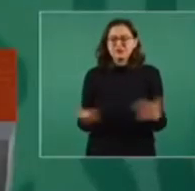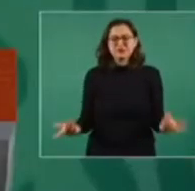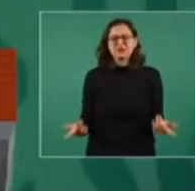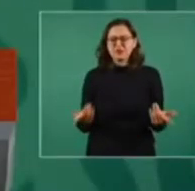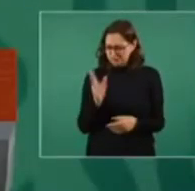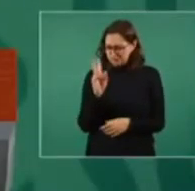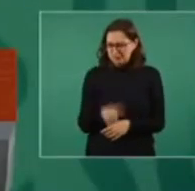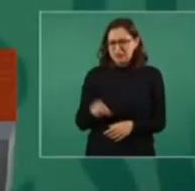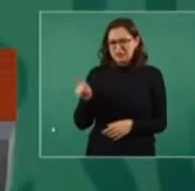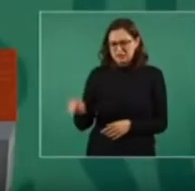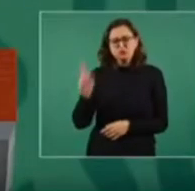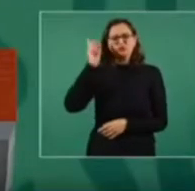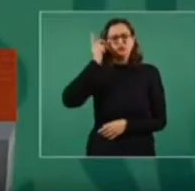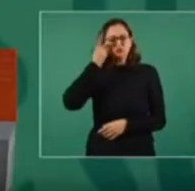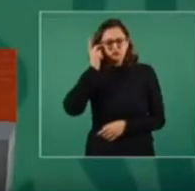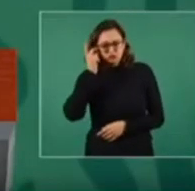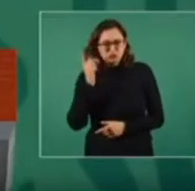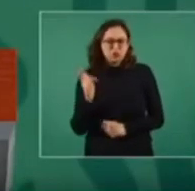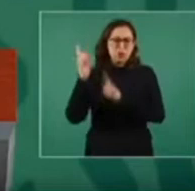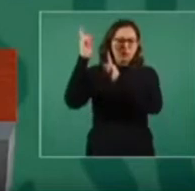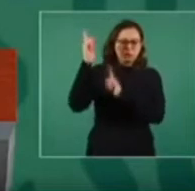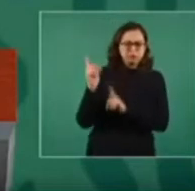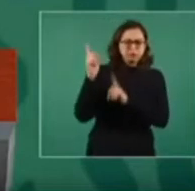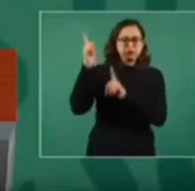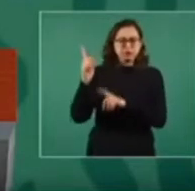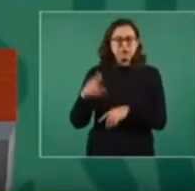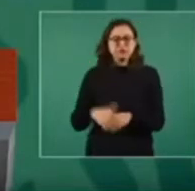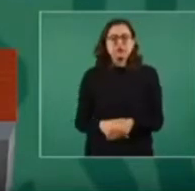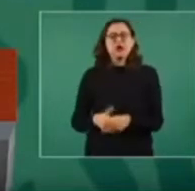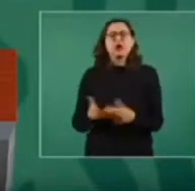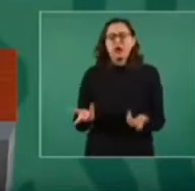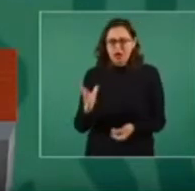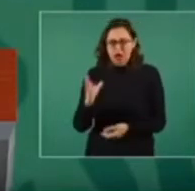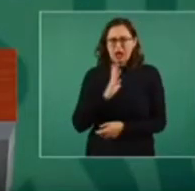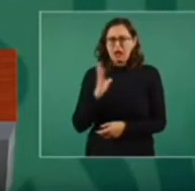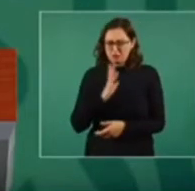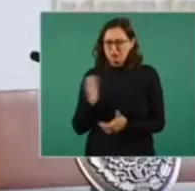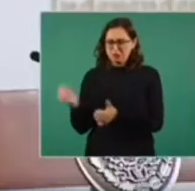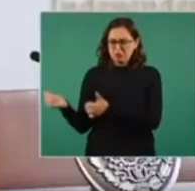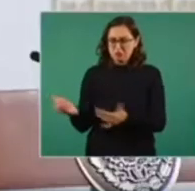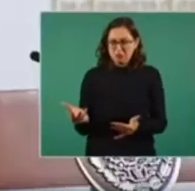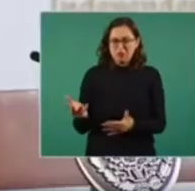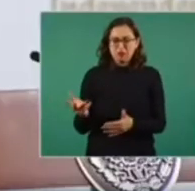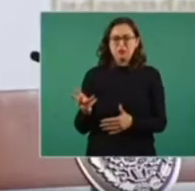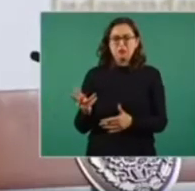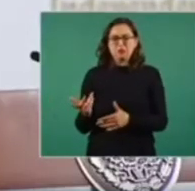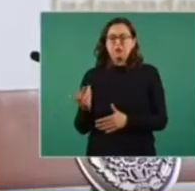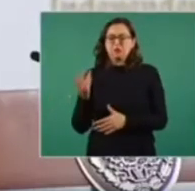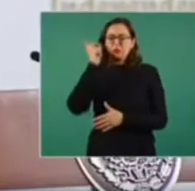Sino que además, miren, vamos a empezar al inicio, ¿sí? ¿Cómo inicia la